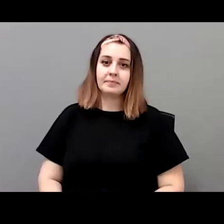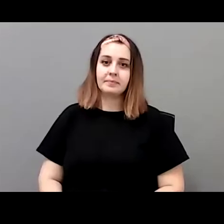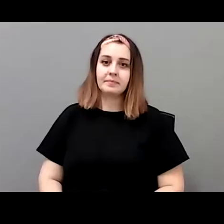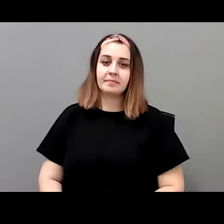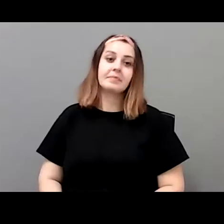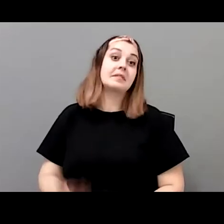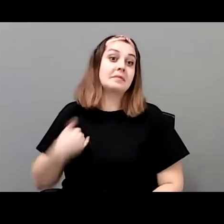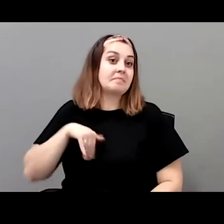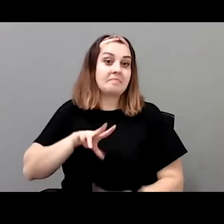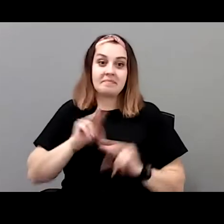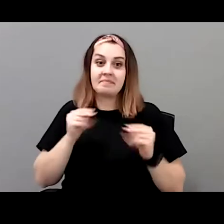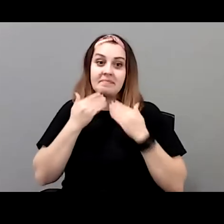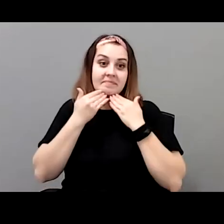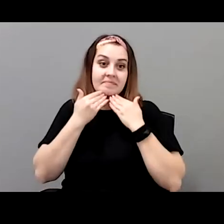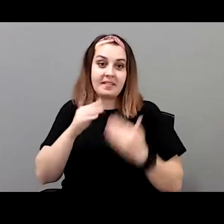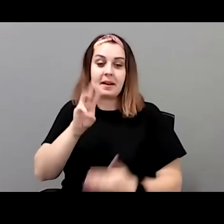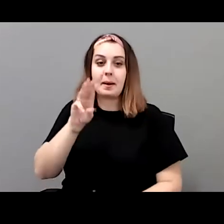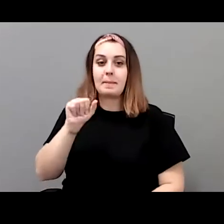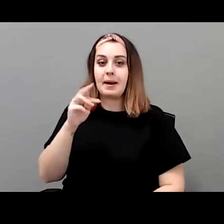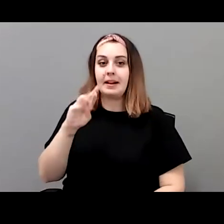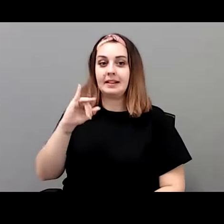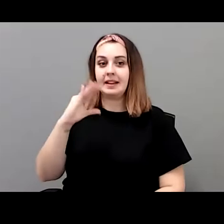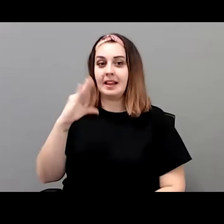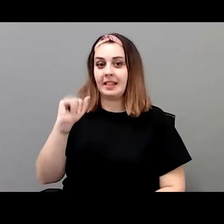Por mi parte, hasta aquí, Patricia.